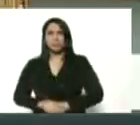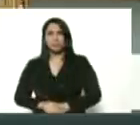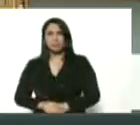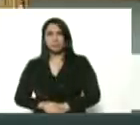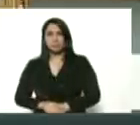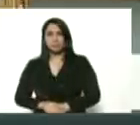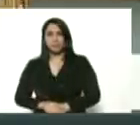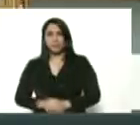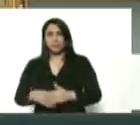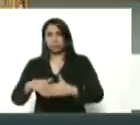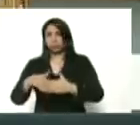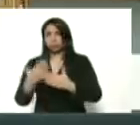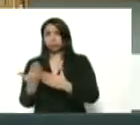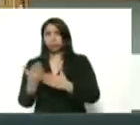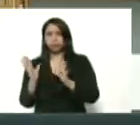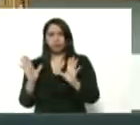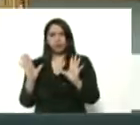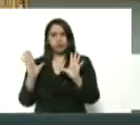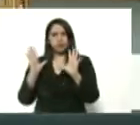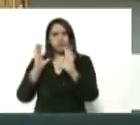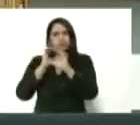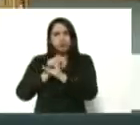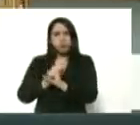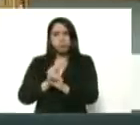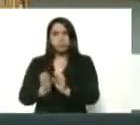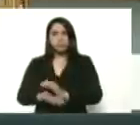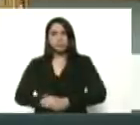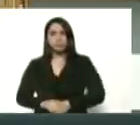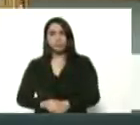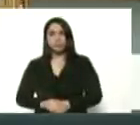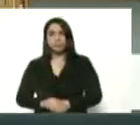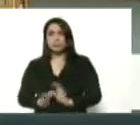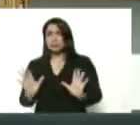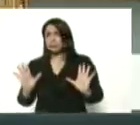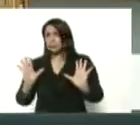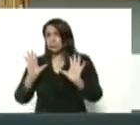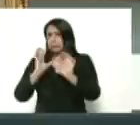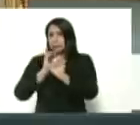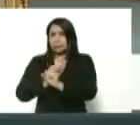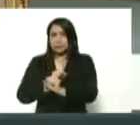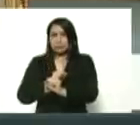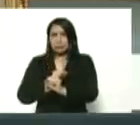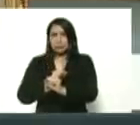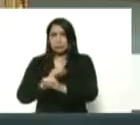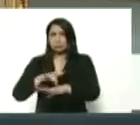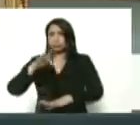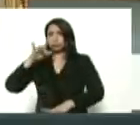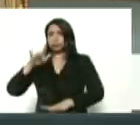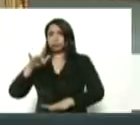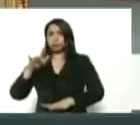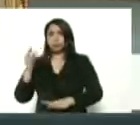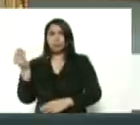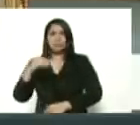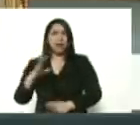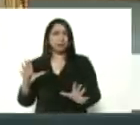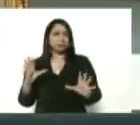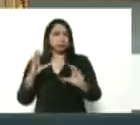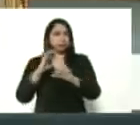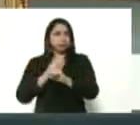Era de madrugada, muy oscuro. Una noche oscura, la noche más oscura de